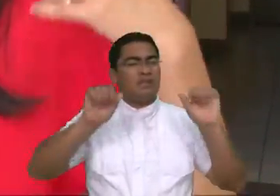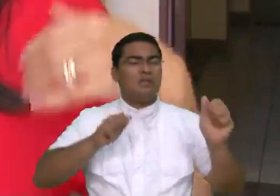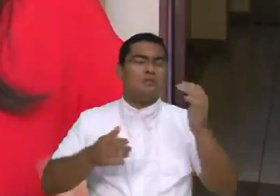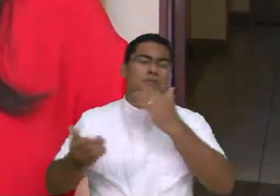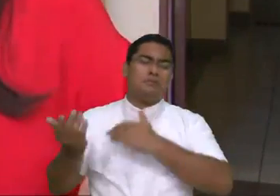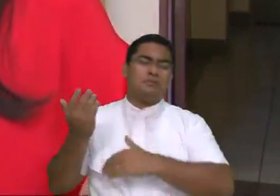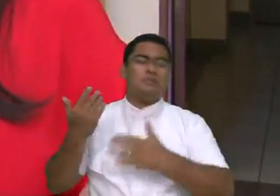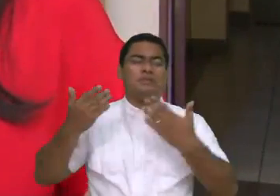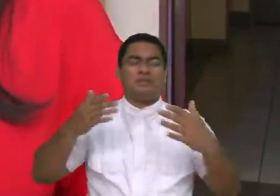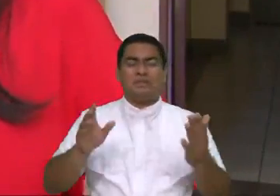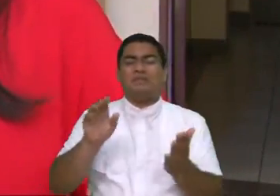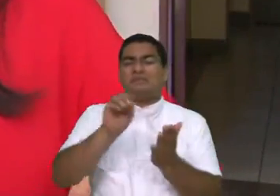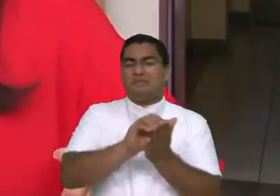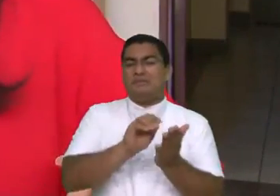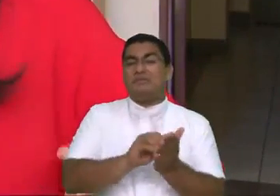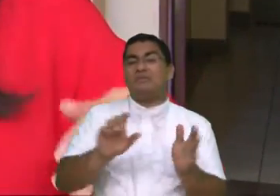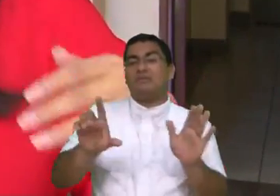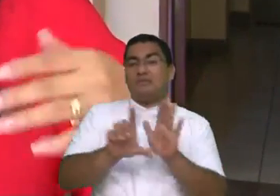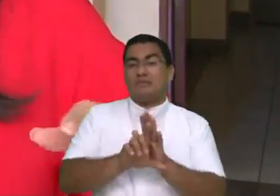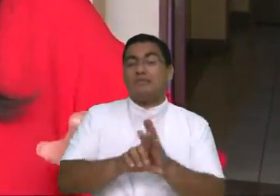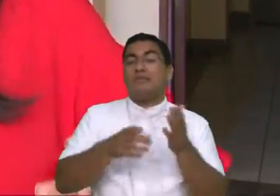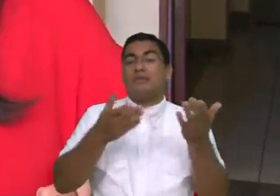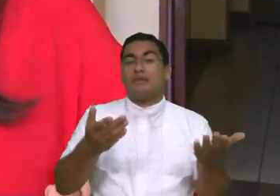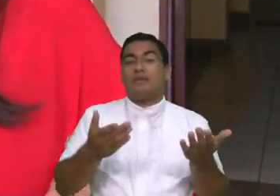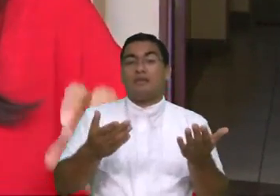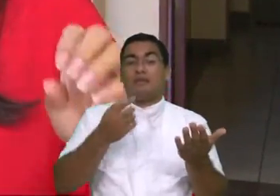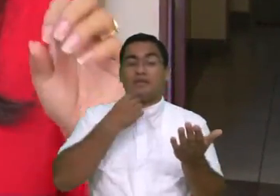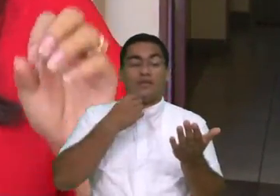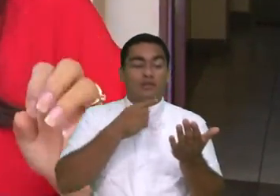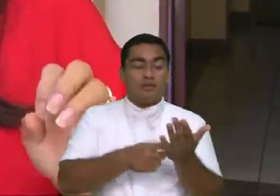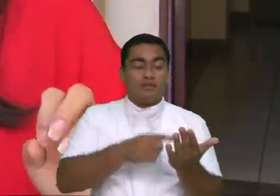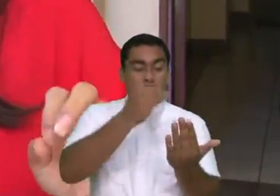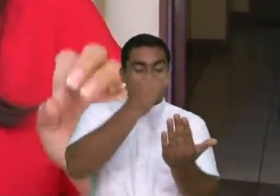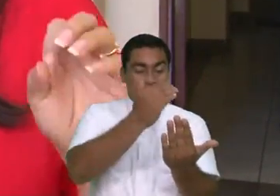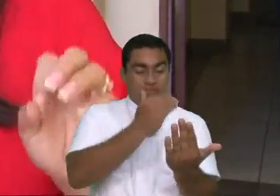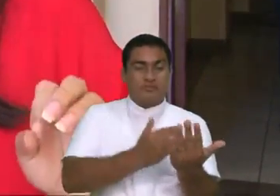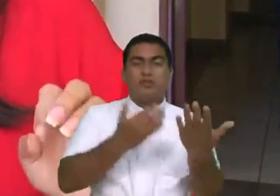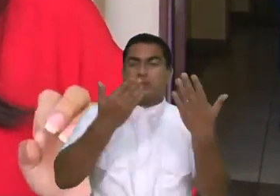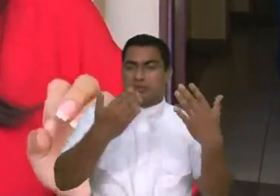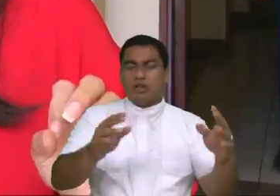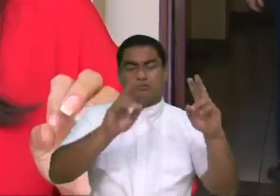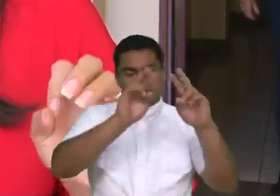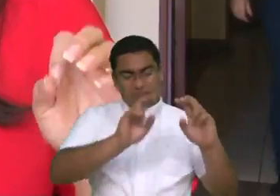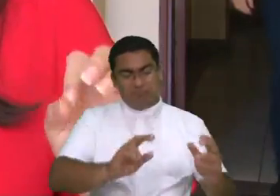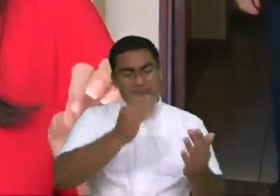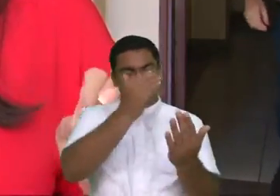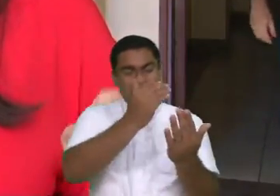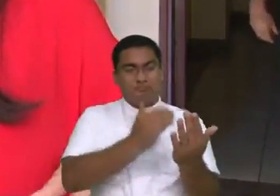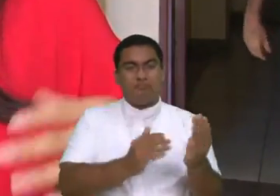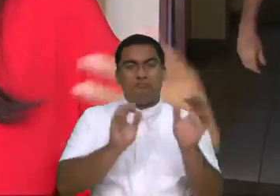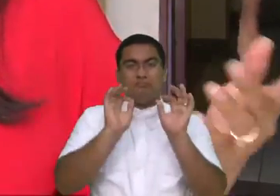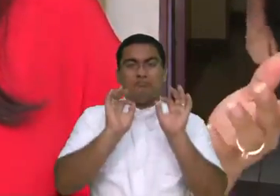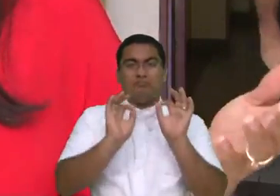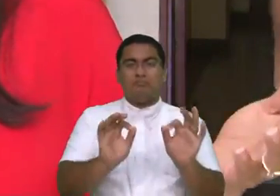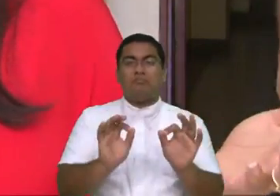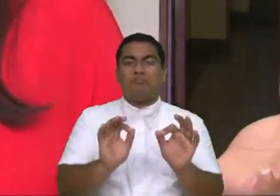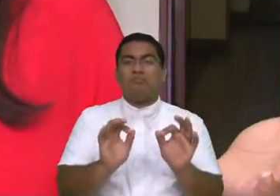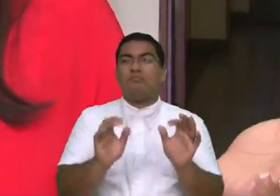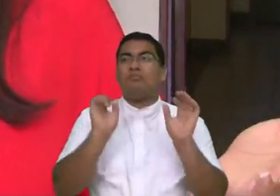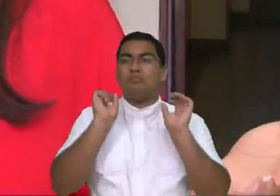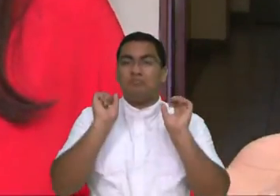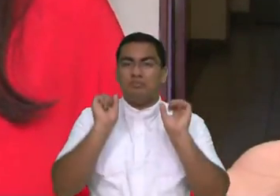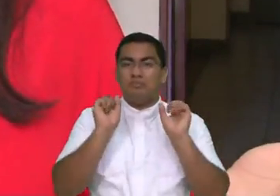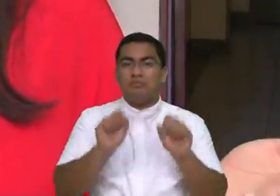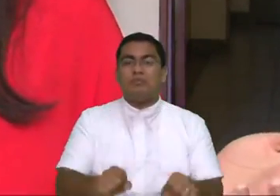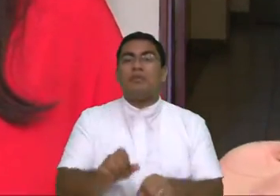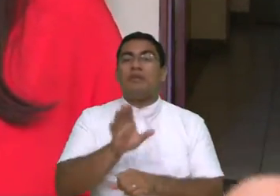históricas. Entonces tenemos hasta el momento ya ese análisis avanzado y creemos que podemos estar